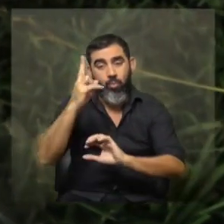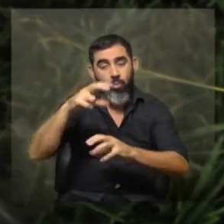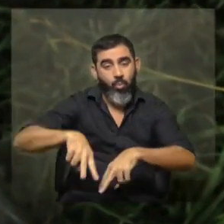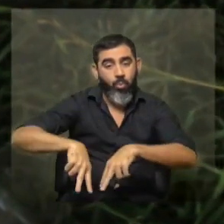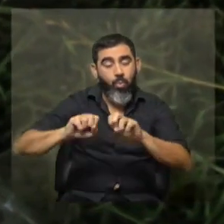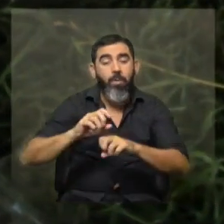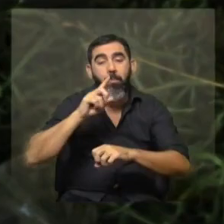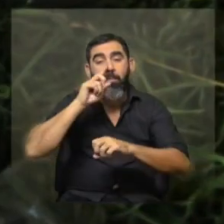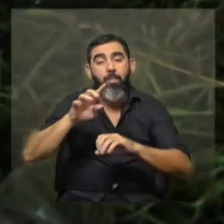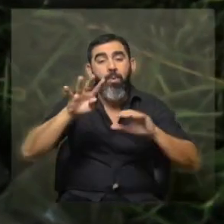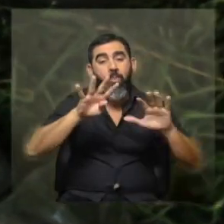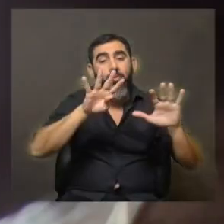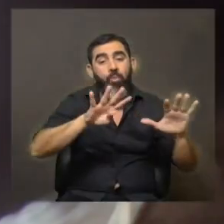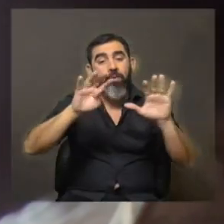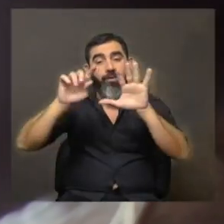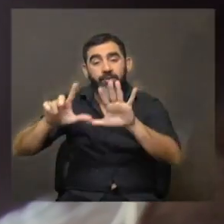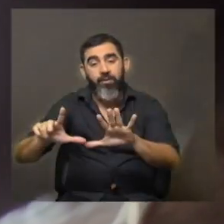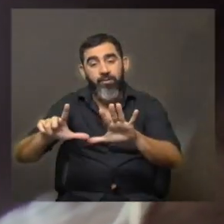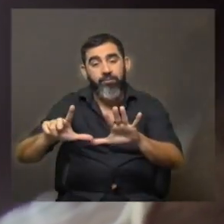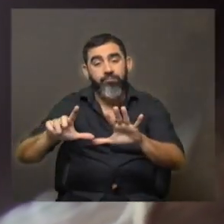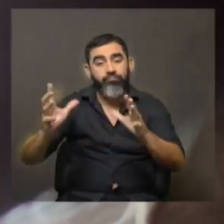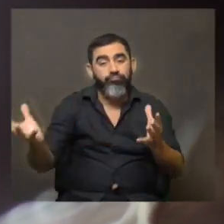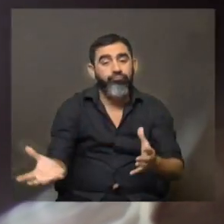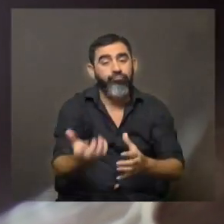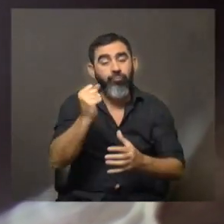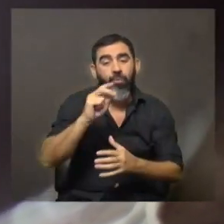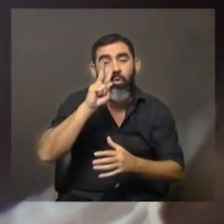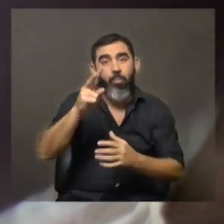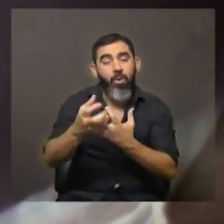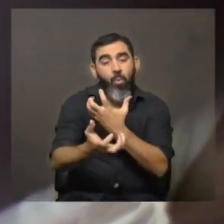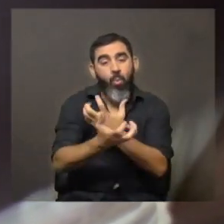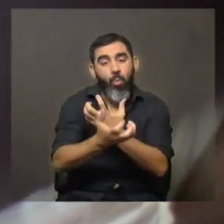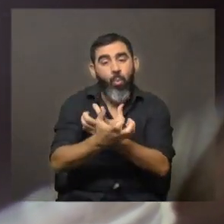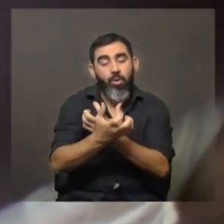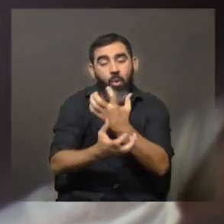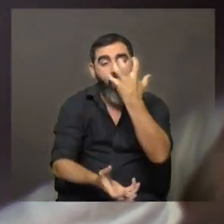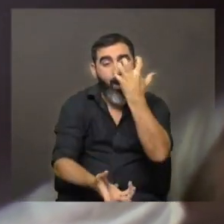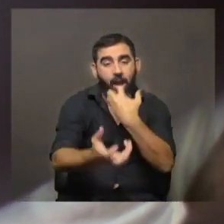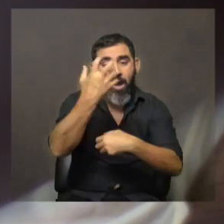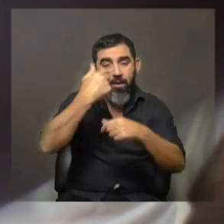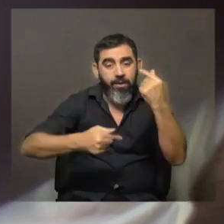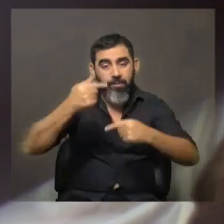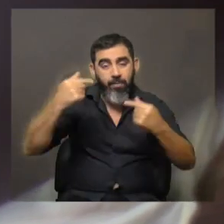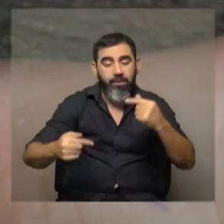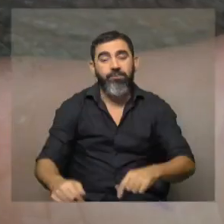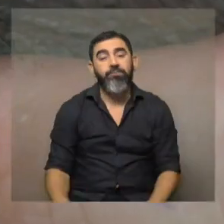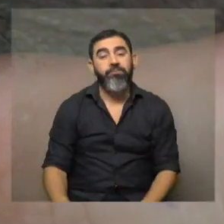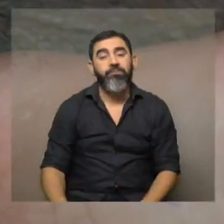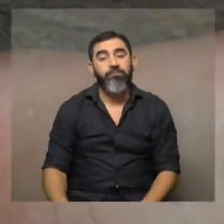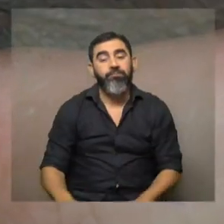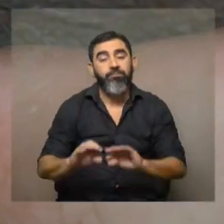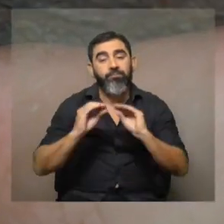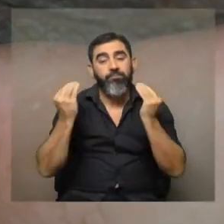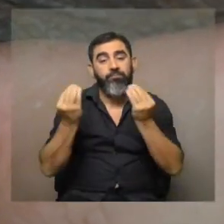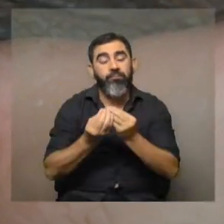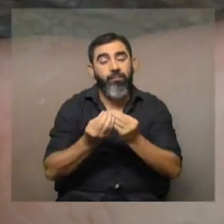Desde 1997 se han recuperado más de 2.000 fósiles de mamíferos de la megafauna del Pleistoceno, que abarca un